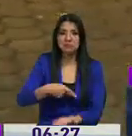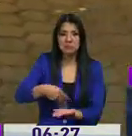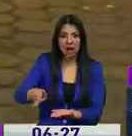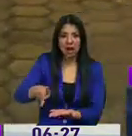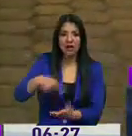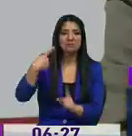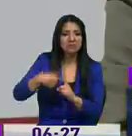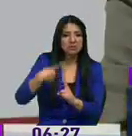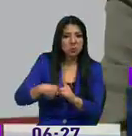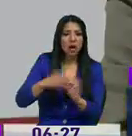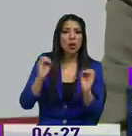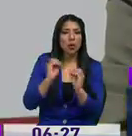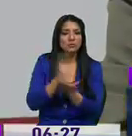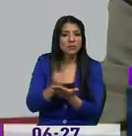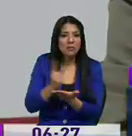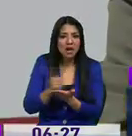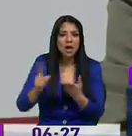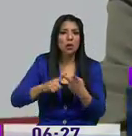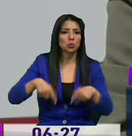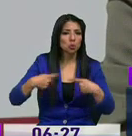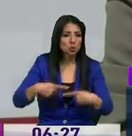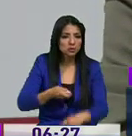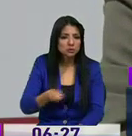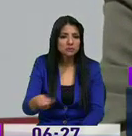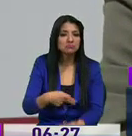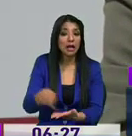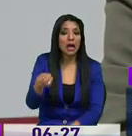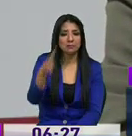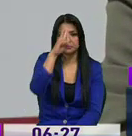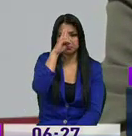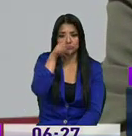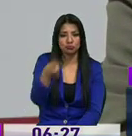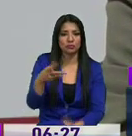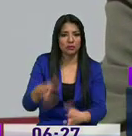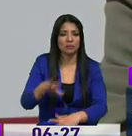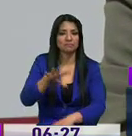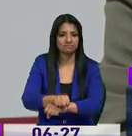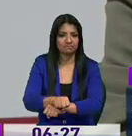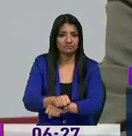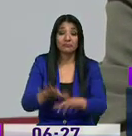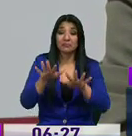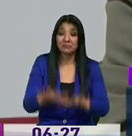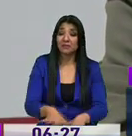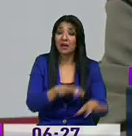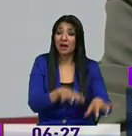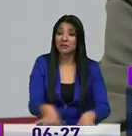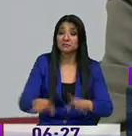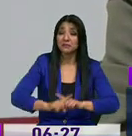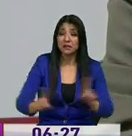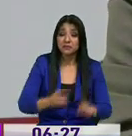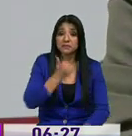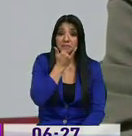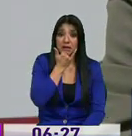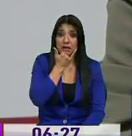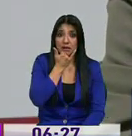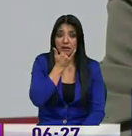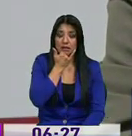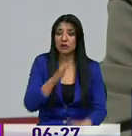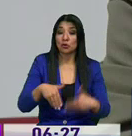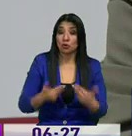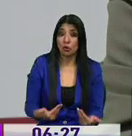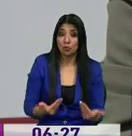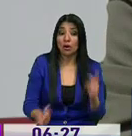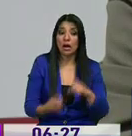o mensual y la judicialización de los diferentes delitos que se han cometido en el área de la forma normal como ha